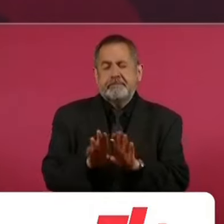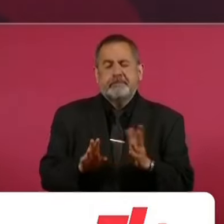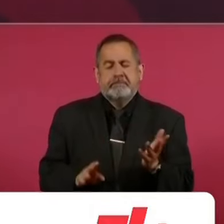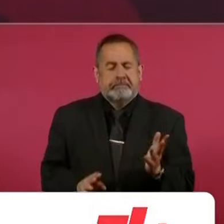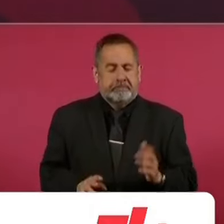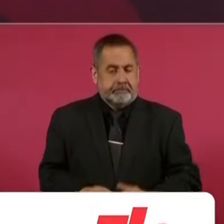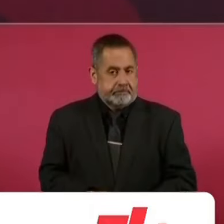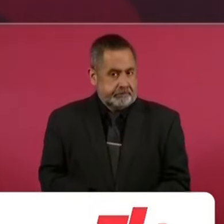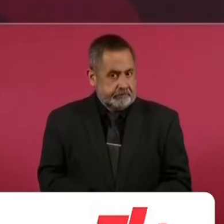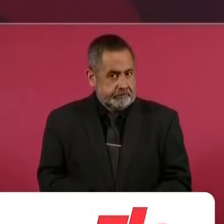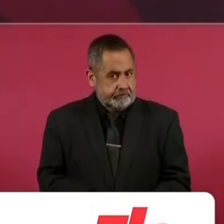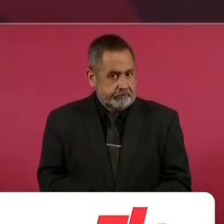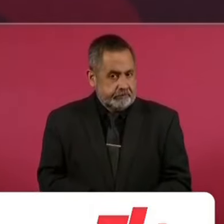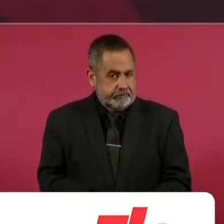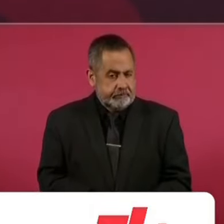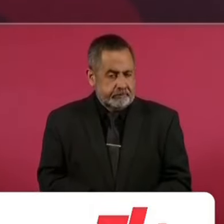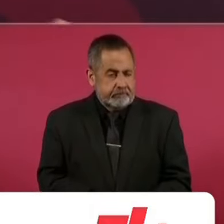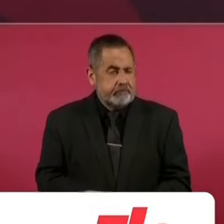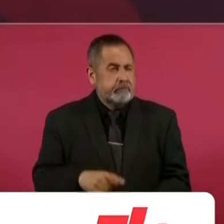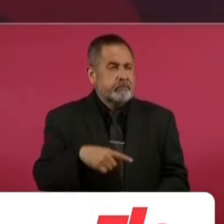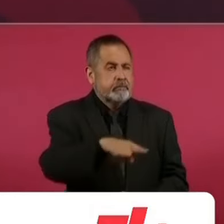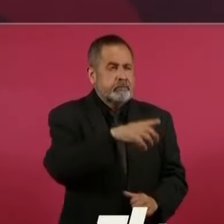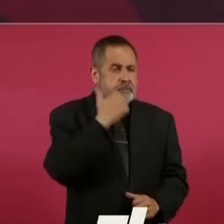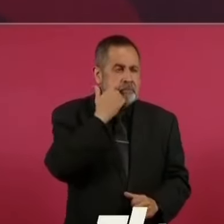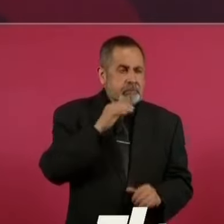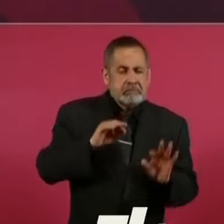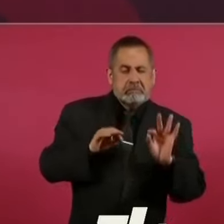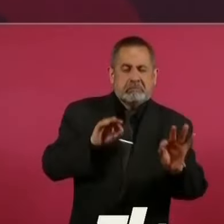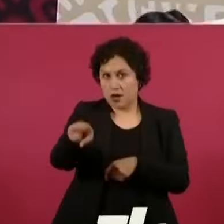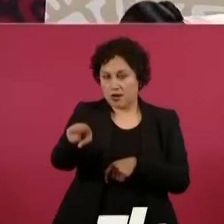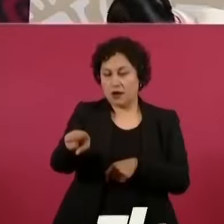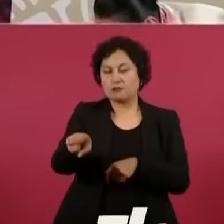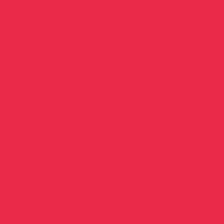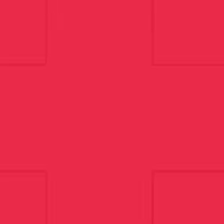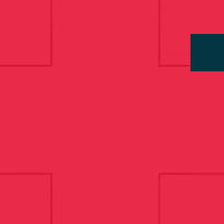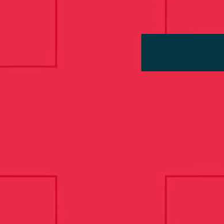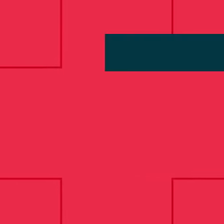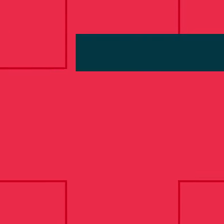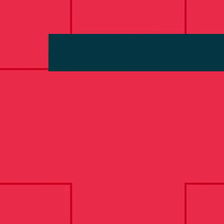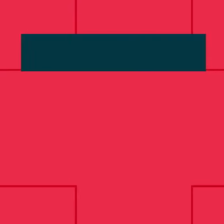con propósitos políticos electorales.